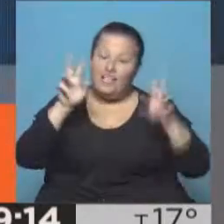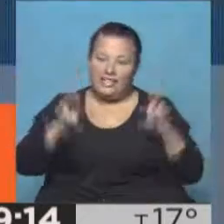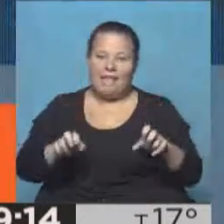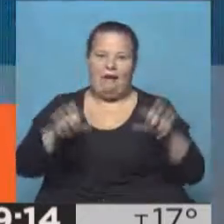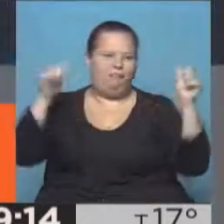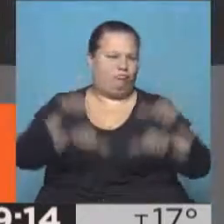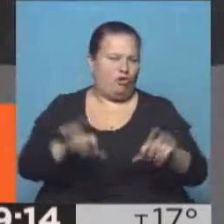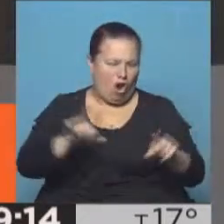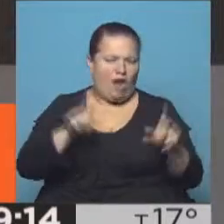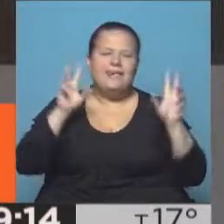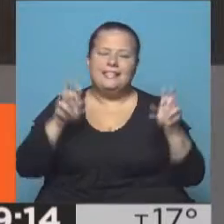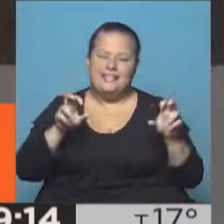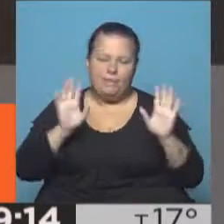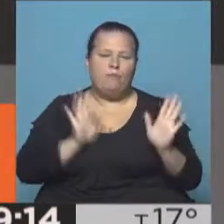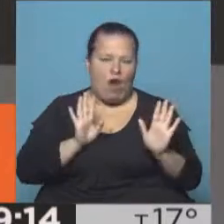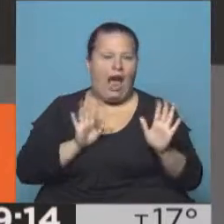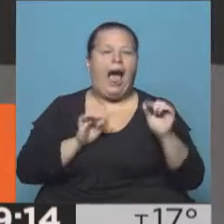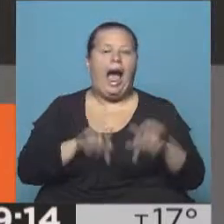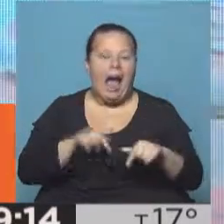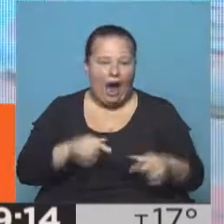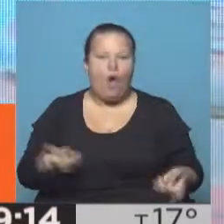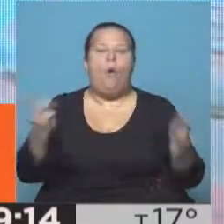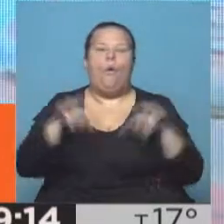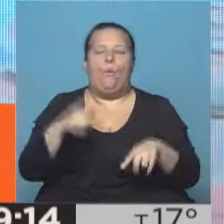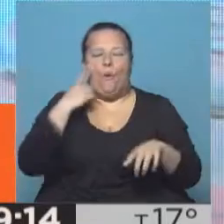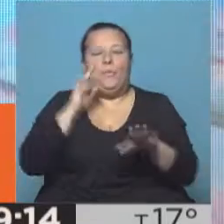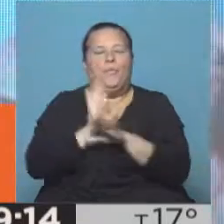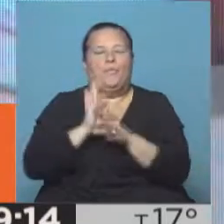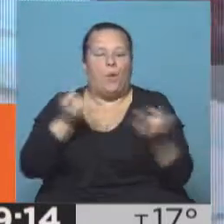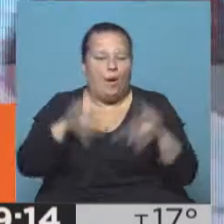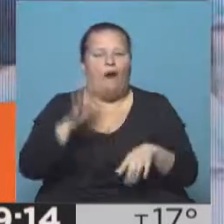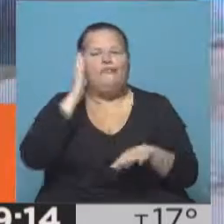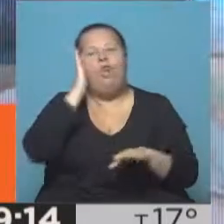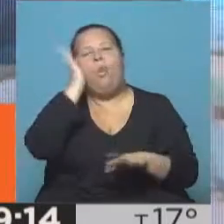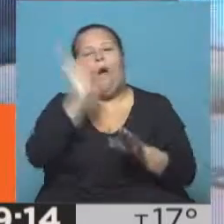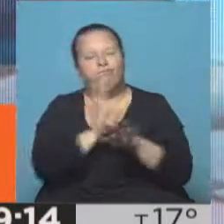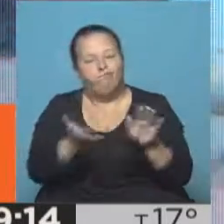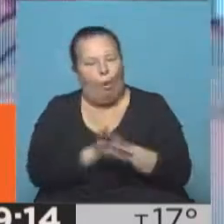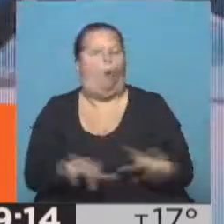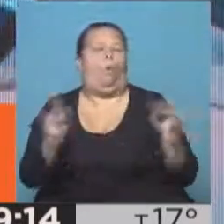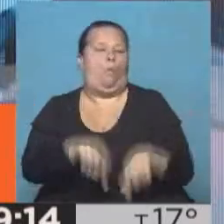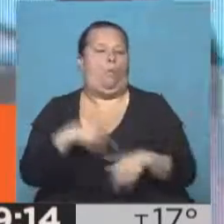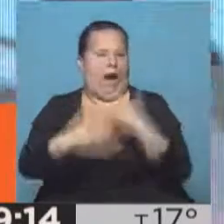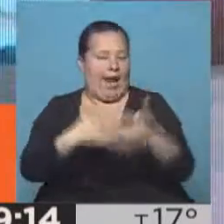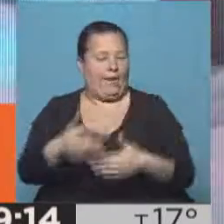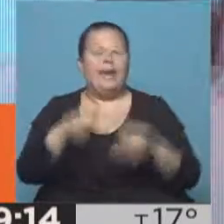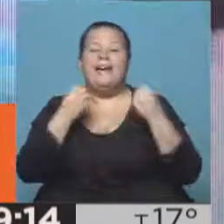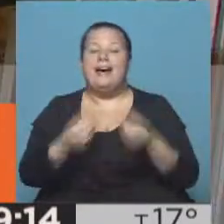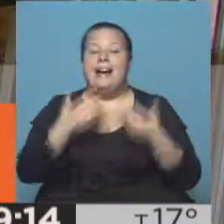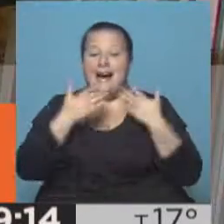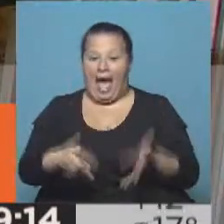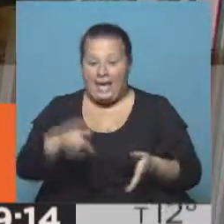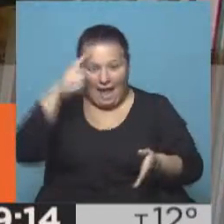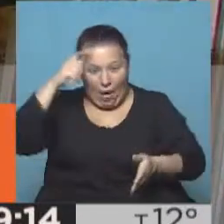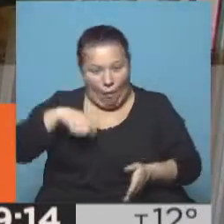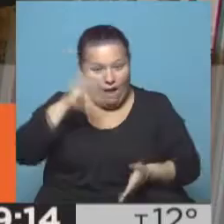están caídas. Las causas, por eso, ahora se reavivaron, digamos, estuvieron dormidas, se reavivaron. Lo que permite este